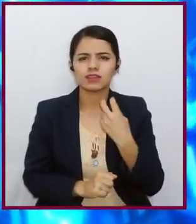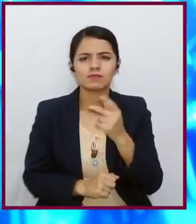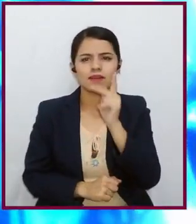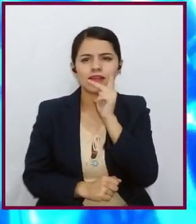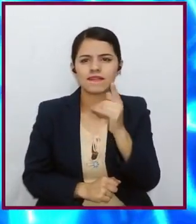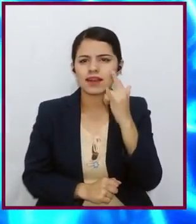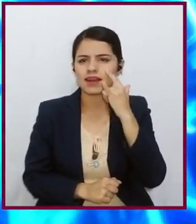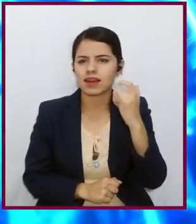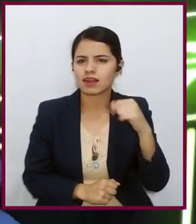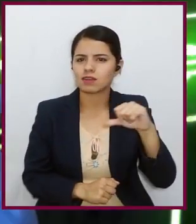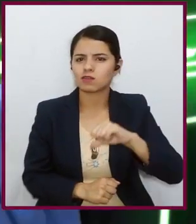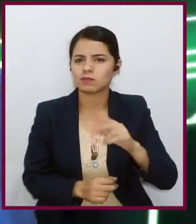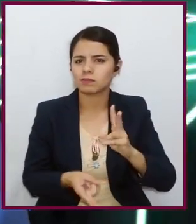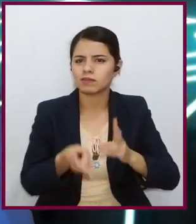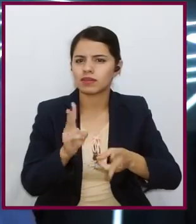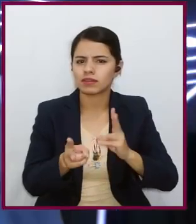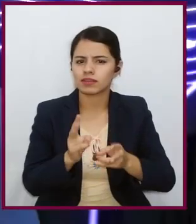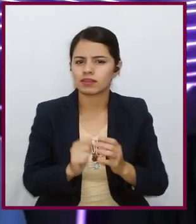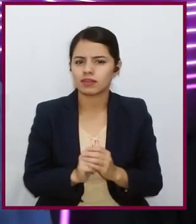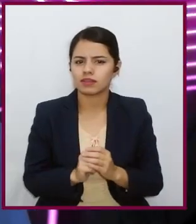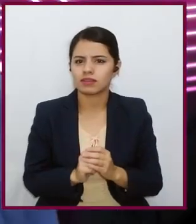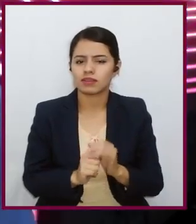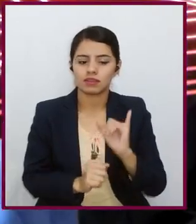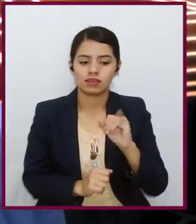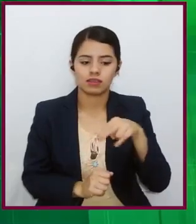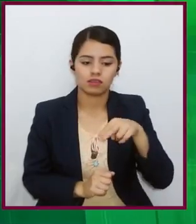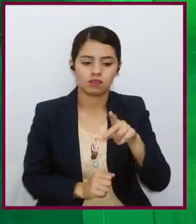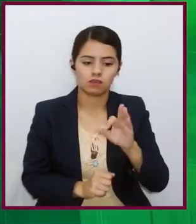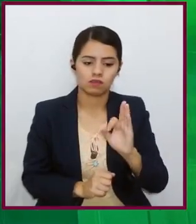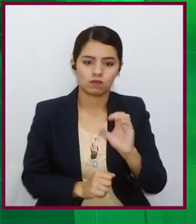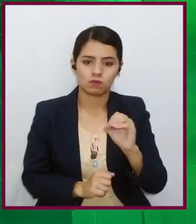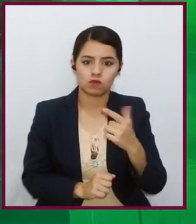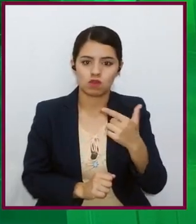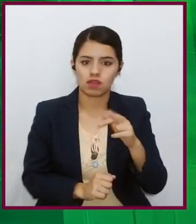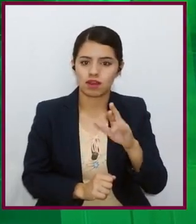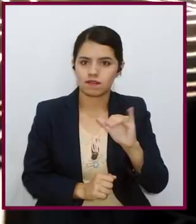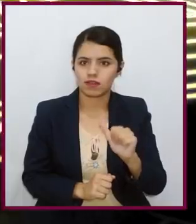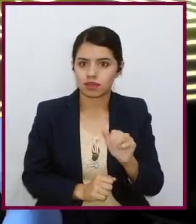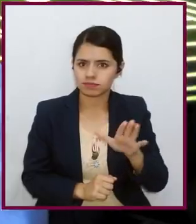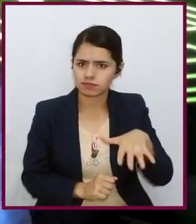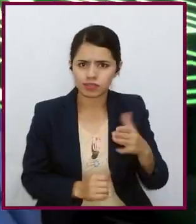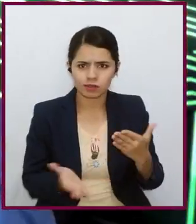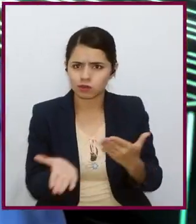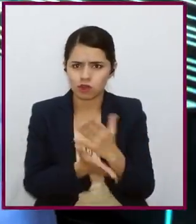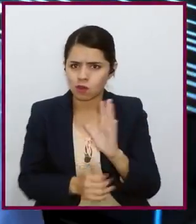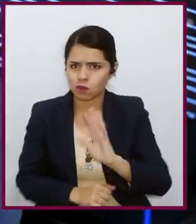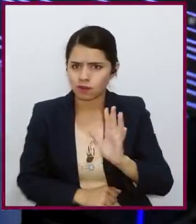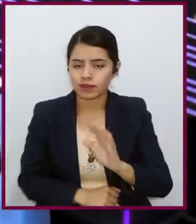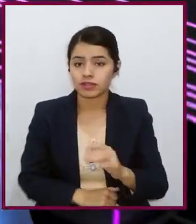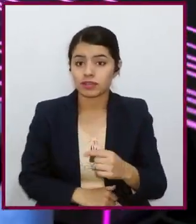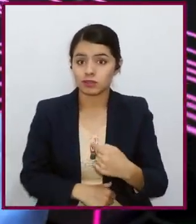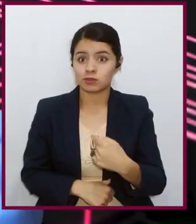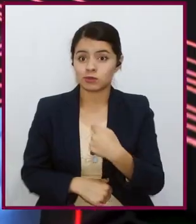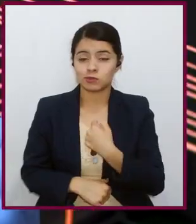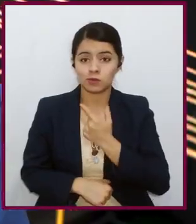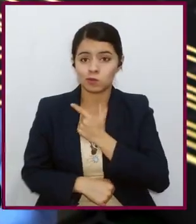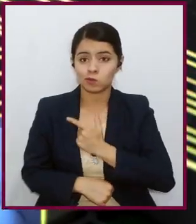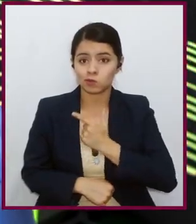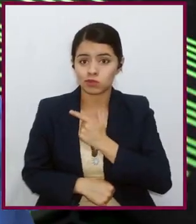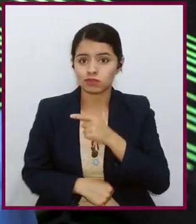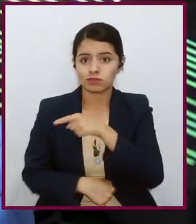ayudarles. Pueden encontrarme en mis redes sociales como Jorge M. Garfias. Gracias por invitarme y cuídense mucho. No dejen de cuidarse. La pandemia aún